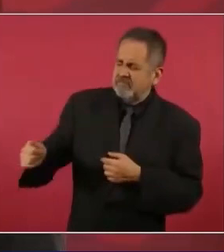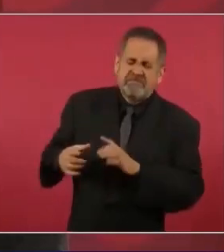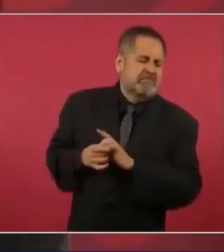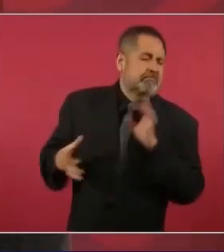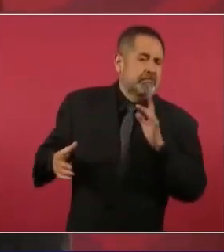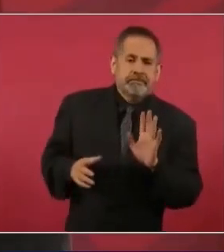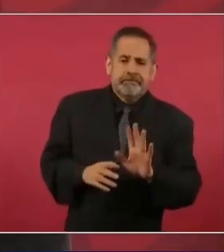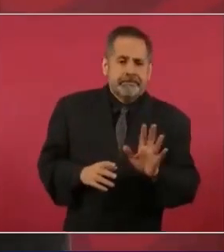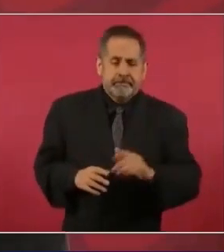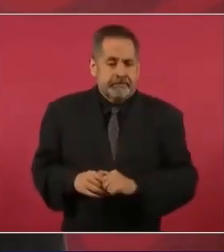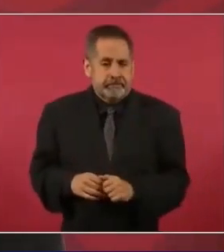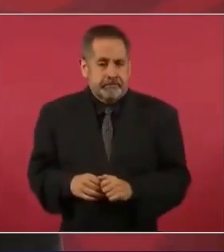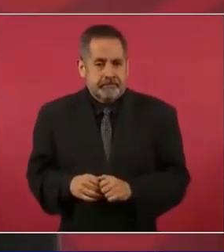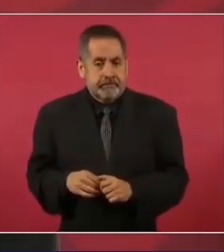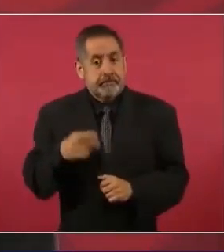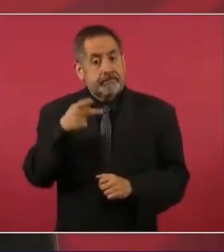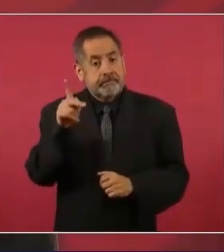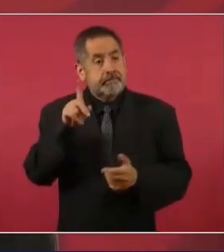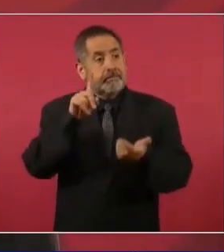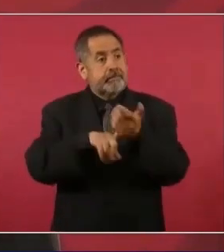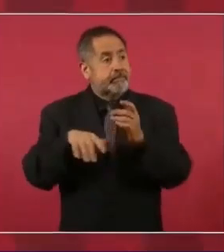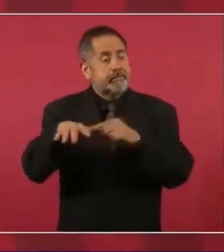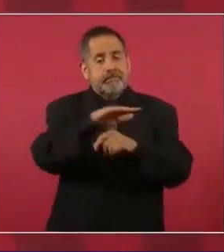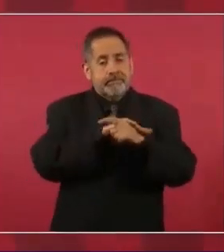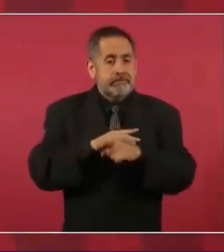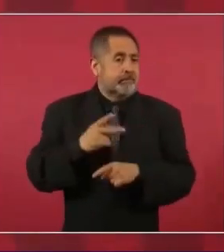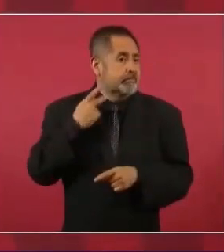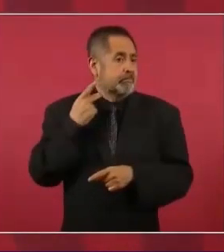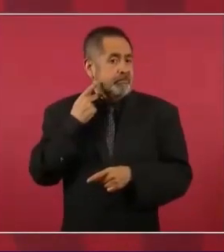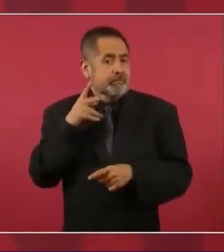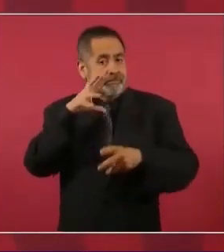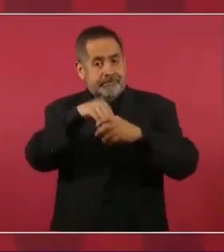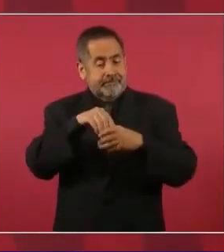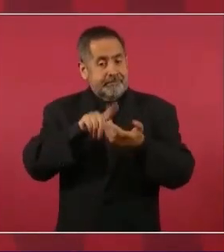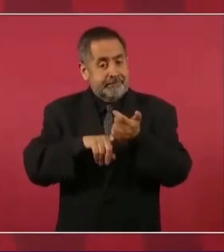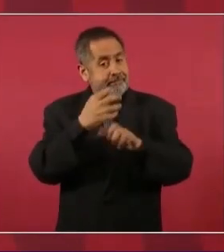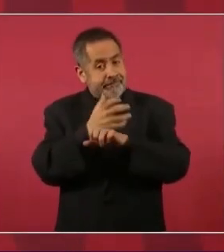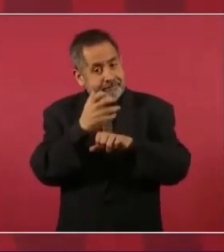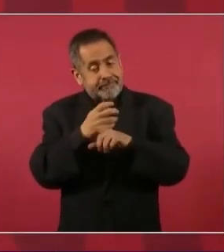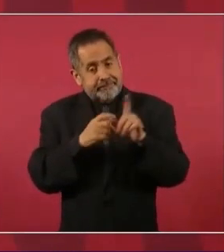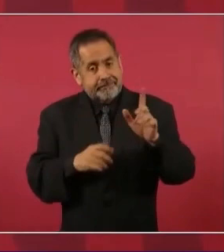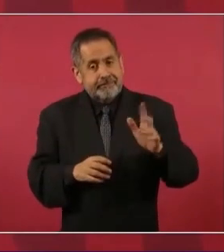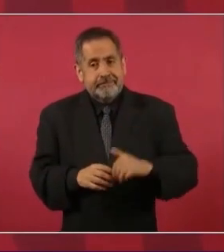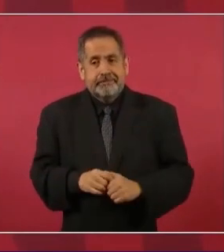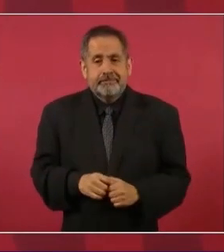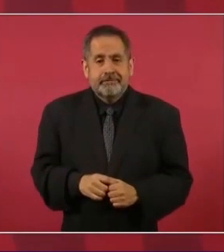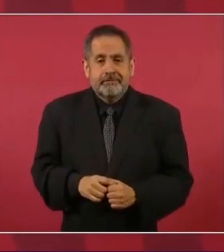la vida política allá,